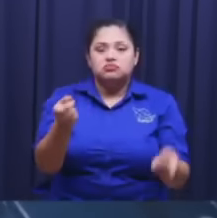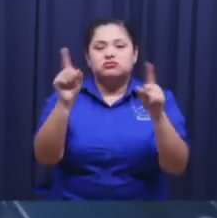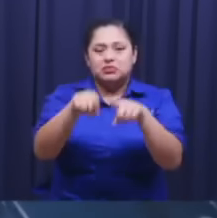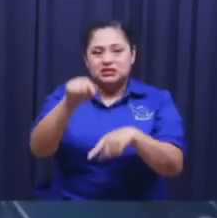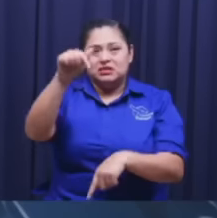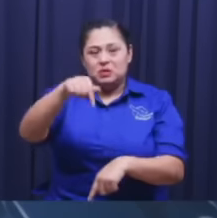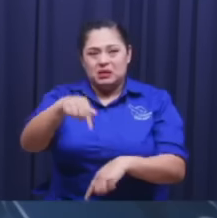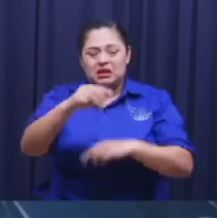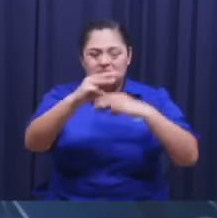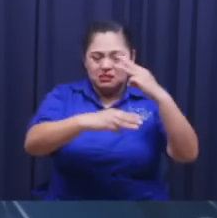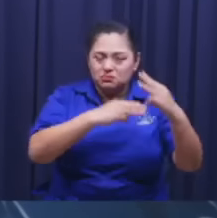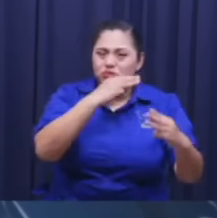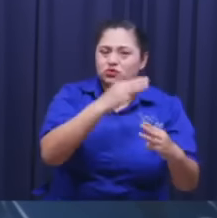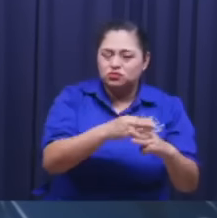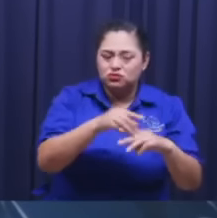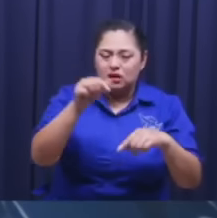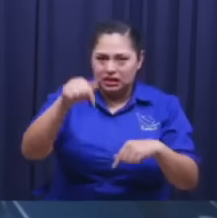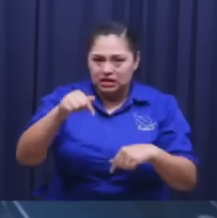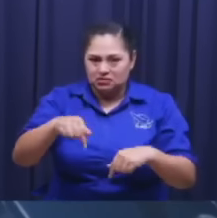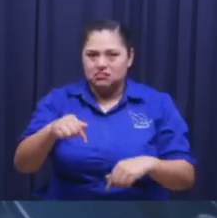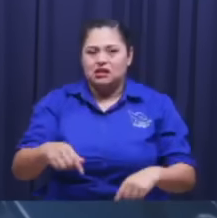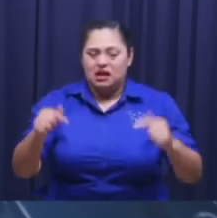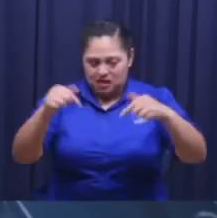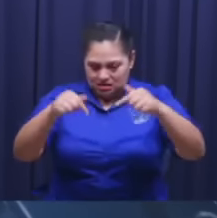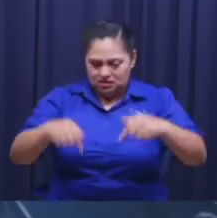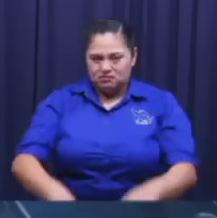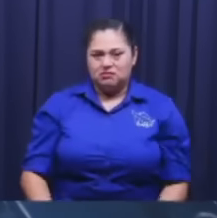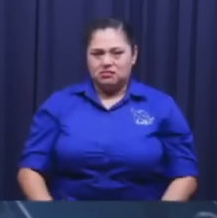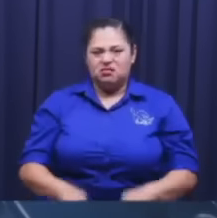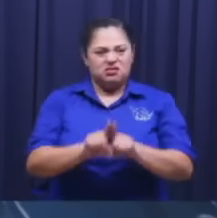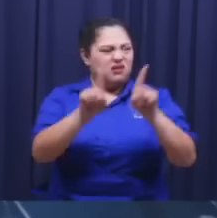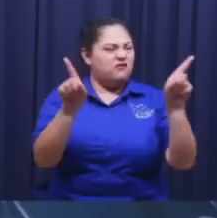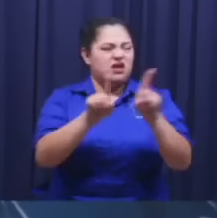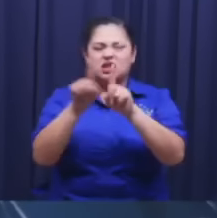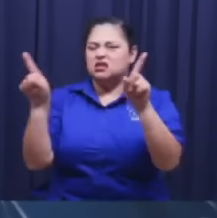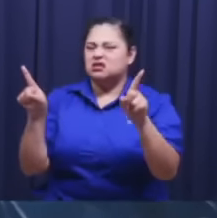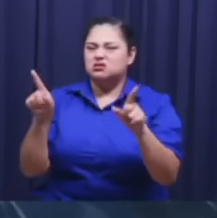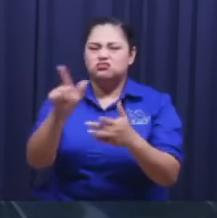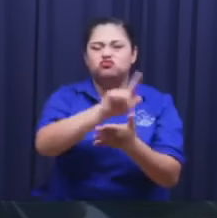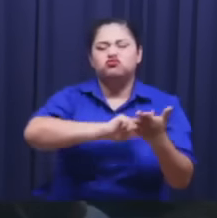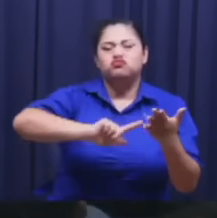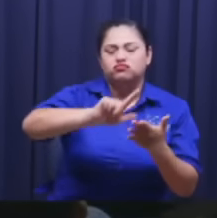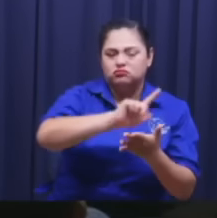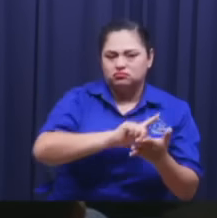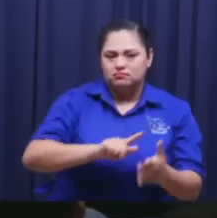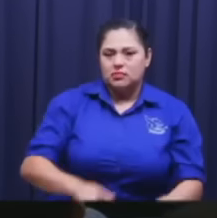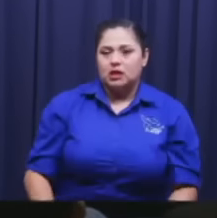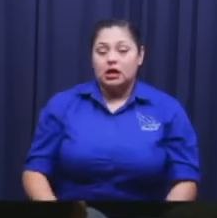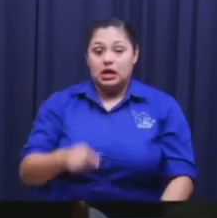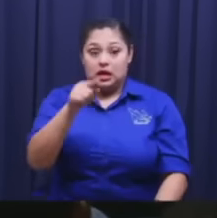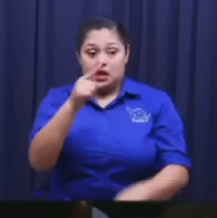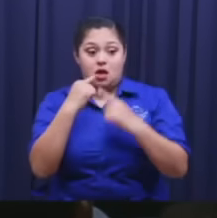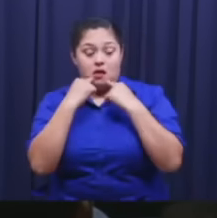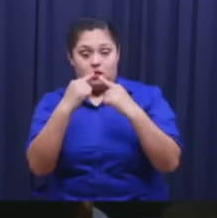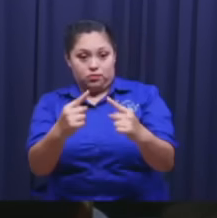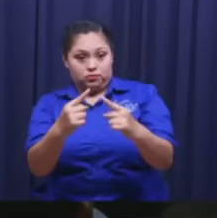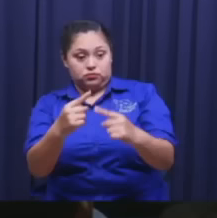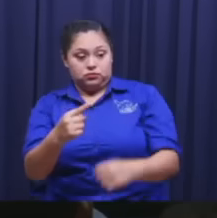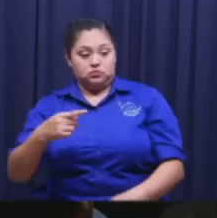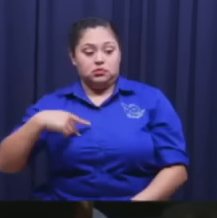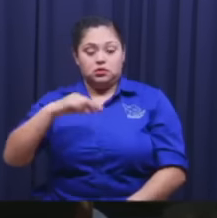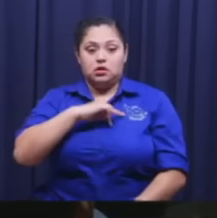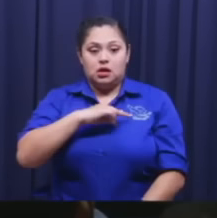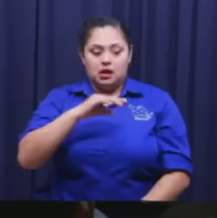tierra, aquí en nuestro planeta, en diferentes partes. Y esto nos anuncia